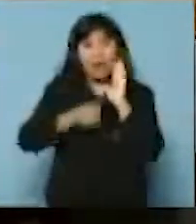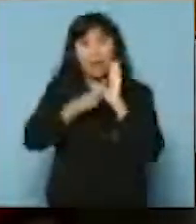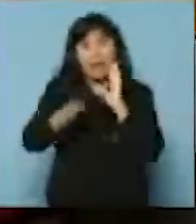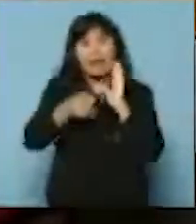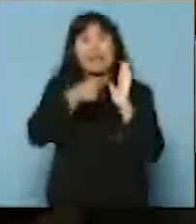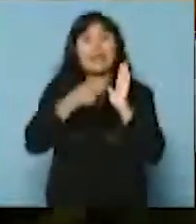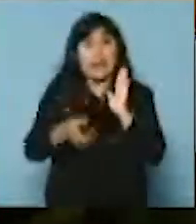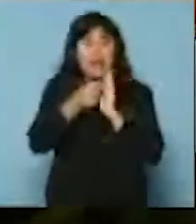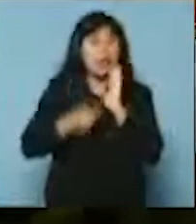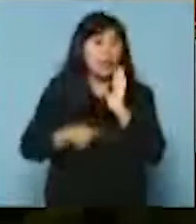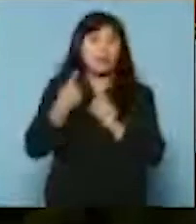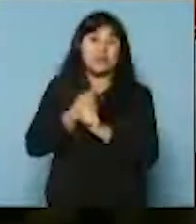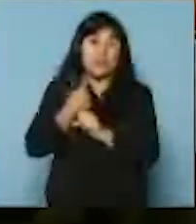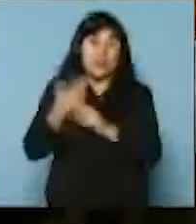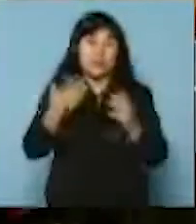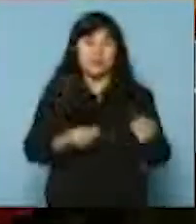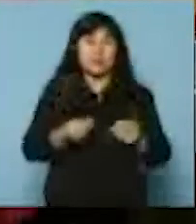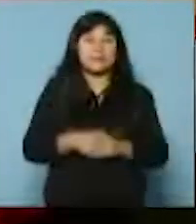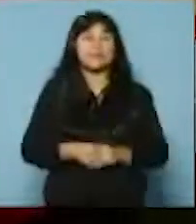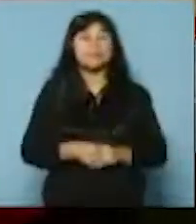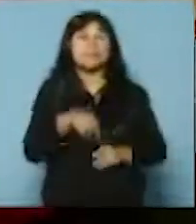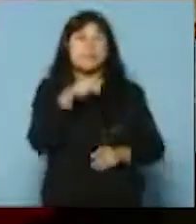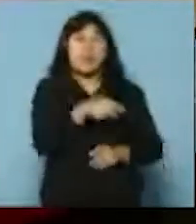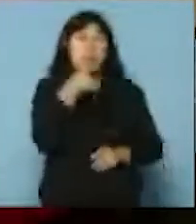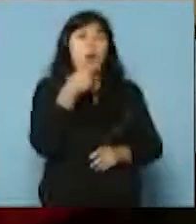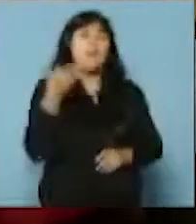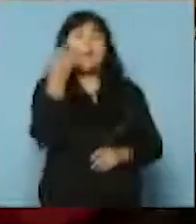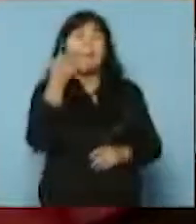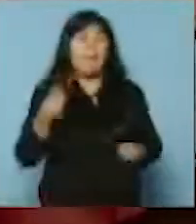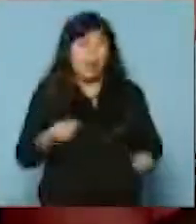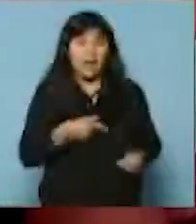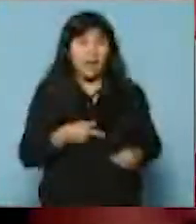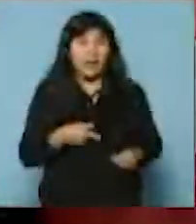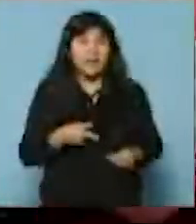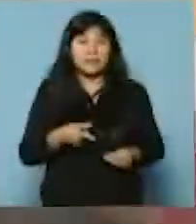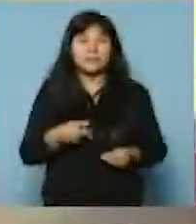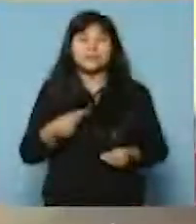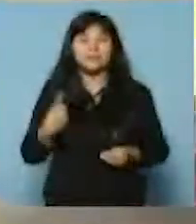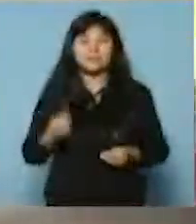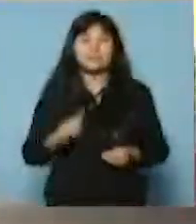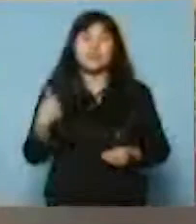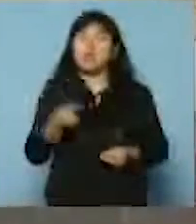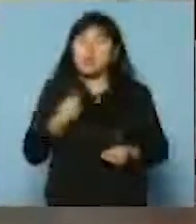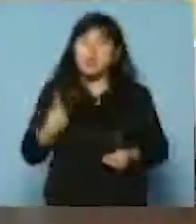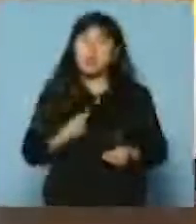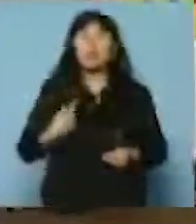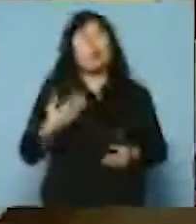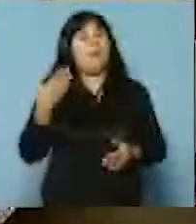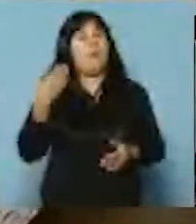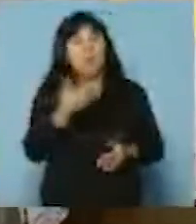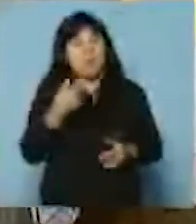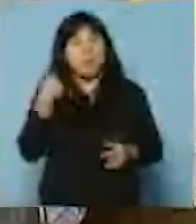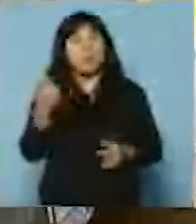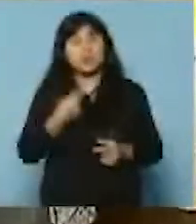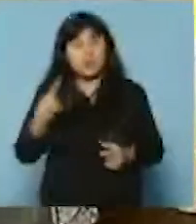concretamente que se regularice el pago porque no tenemos una deuda de tres meses atrasados y con un